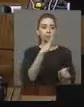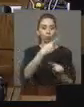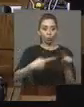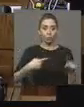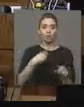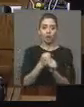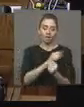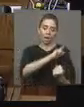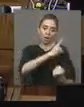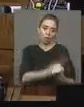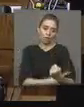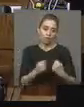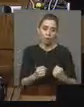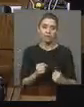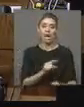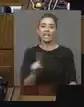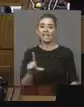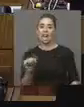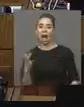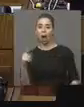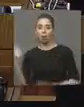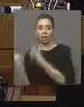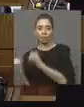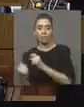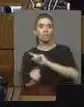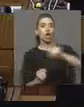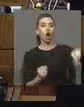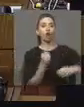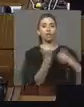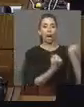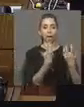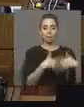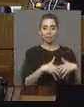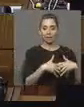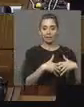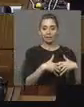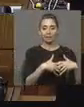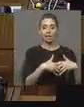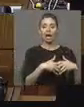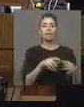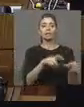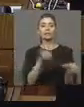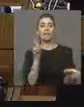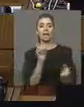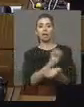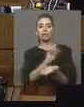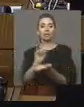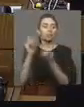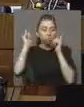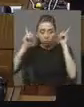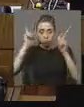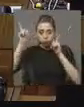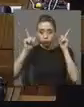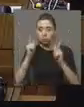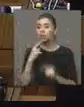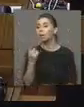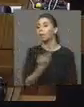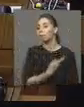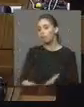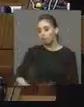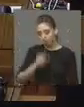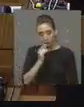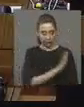con toda mi fuerza para que ni Lauret, ni ninguna empresa, salga de las instituciones. Presidente.